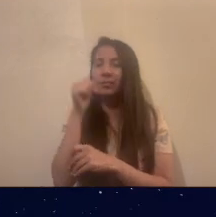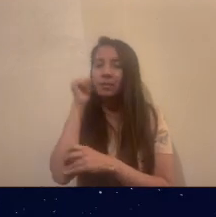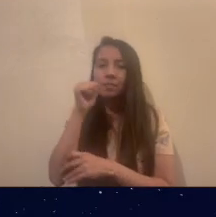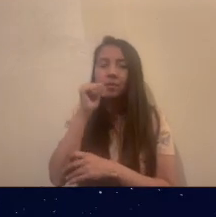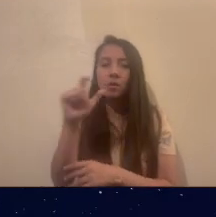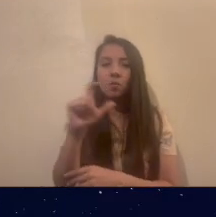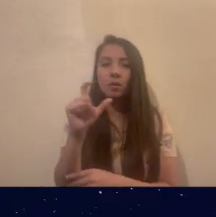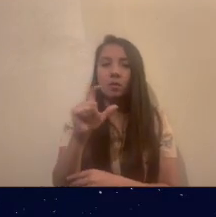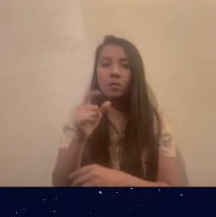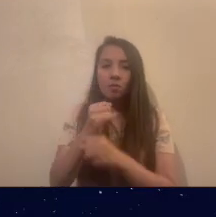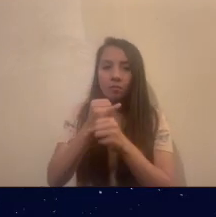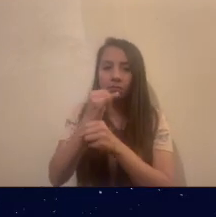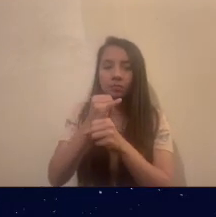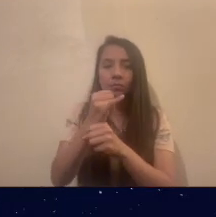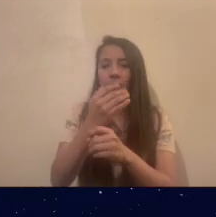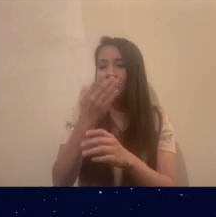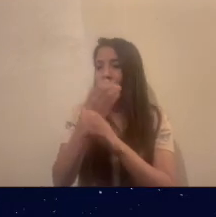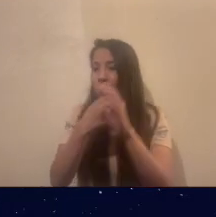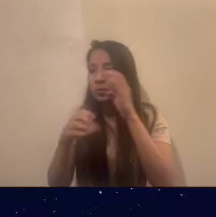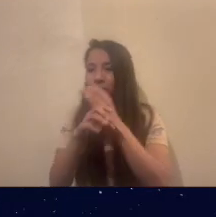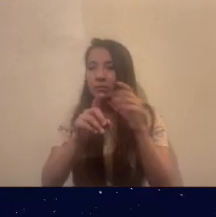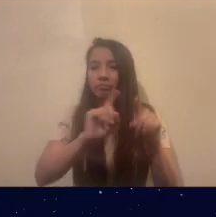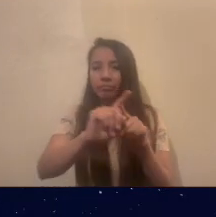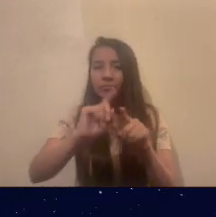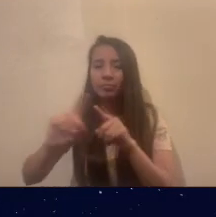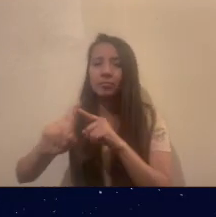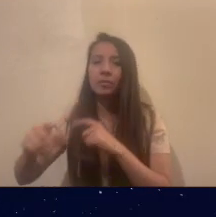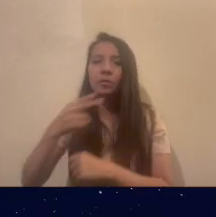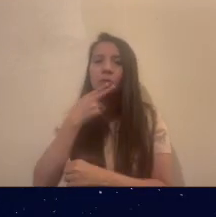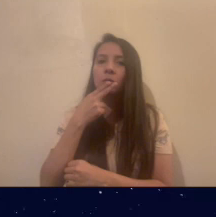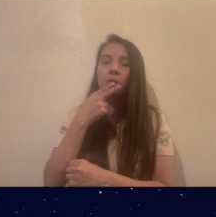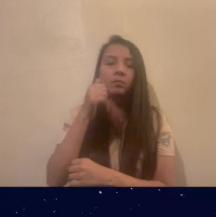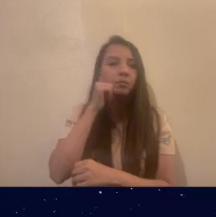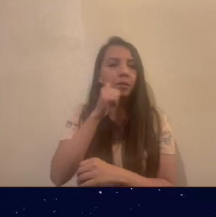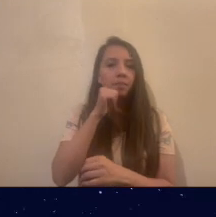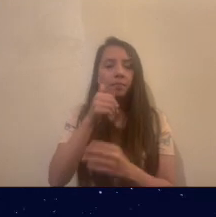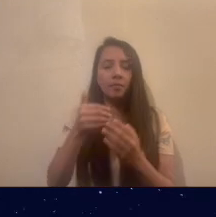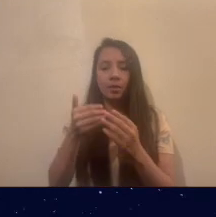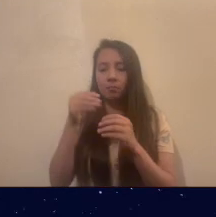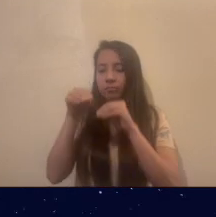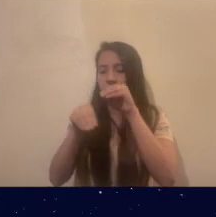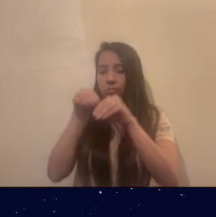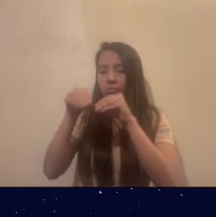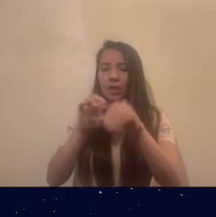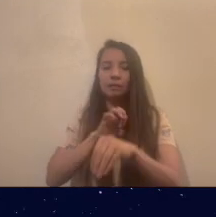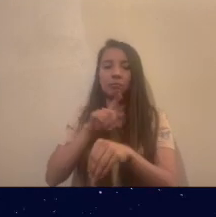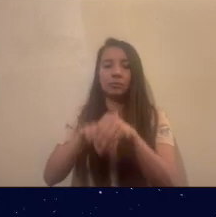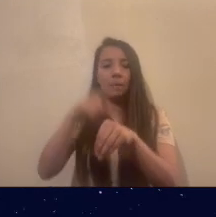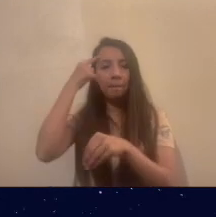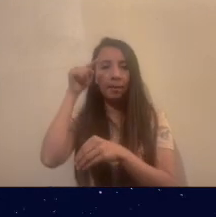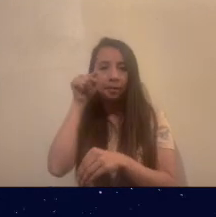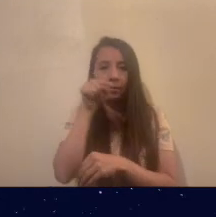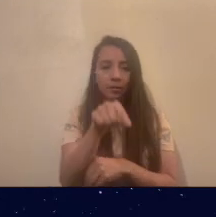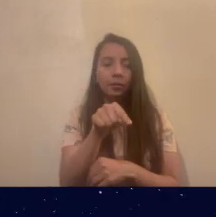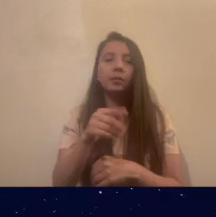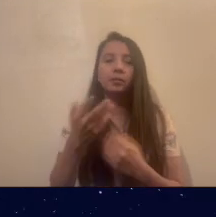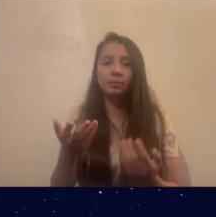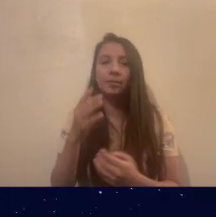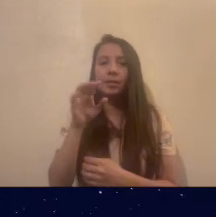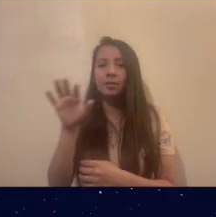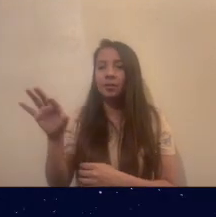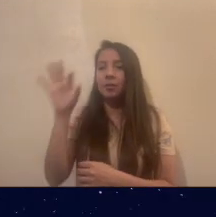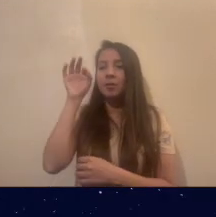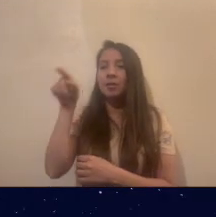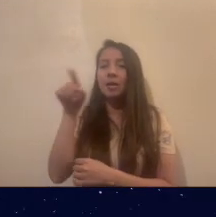de innovación, toda la instrumentación que se utiliza se setea, ¿no? Es como que se crea un instrumento para hacerlo. Bueno,